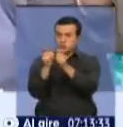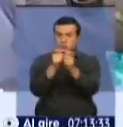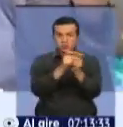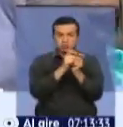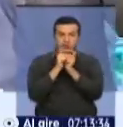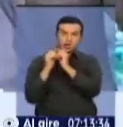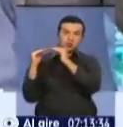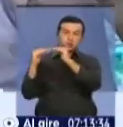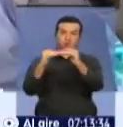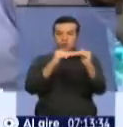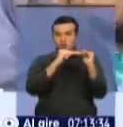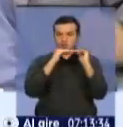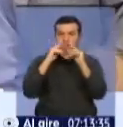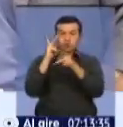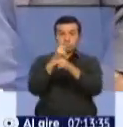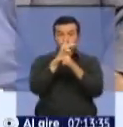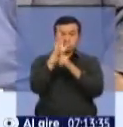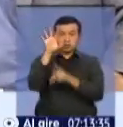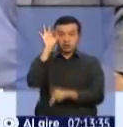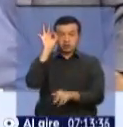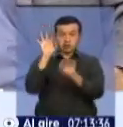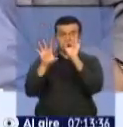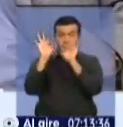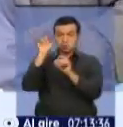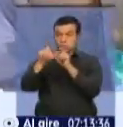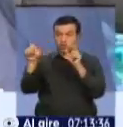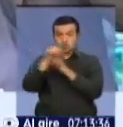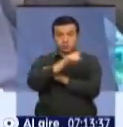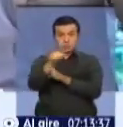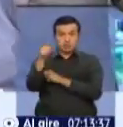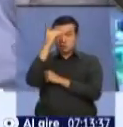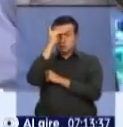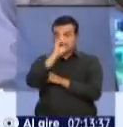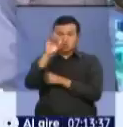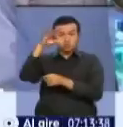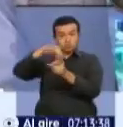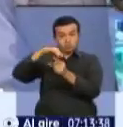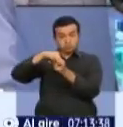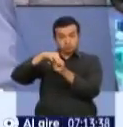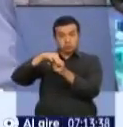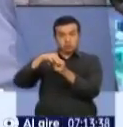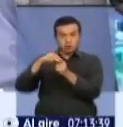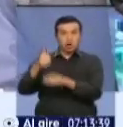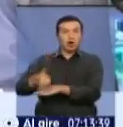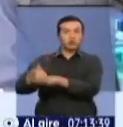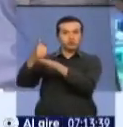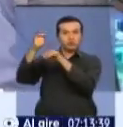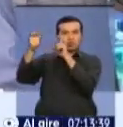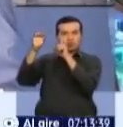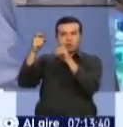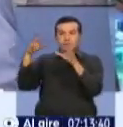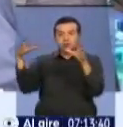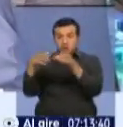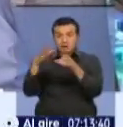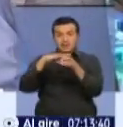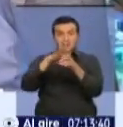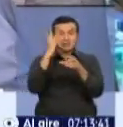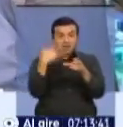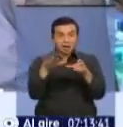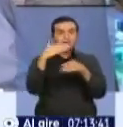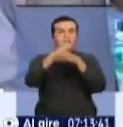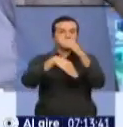mayorías. Ese consejo elegido por votación popular designa las autoridades de control de